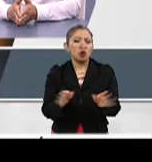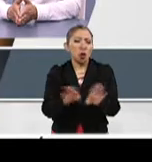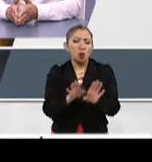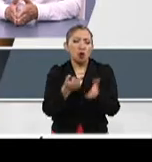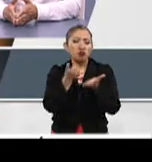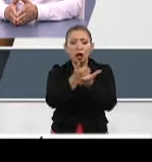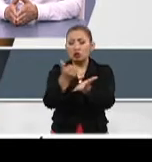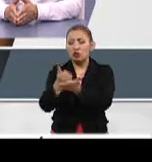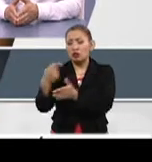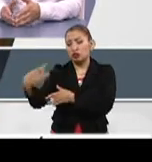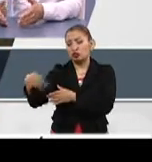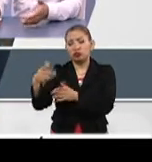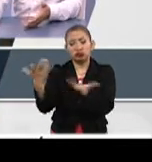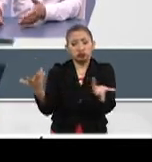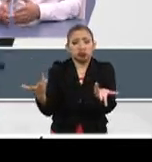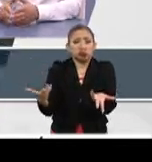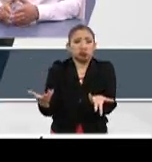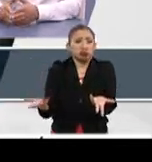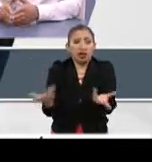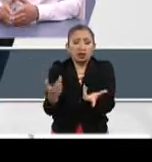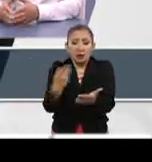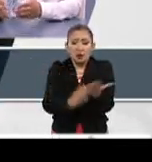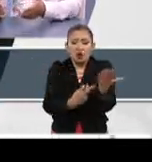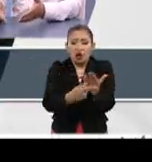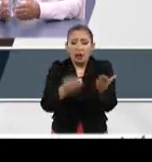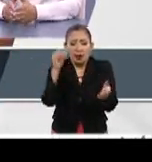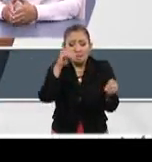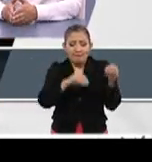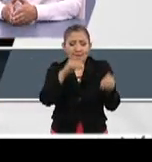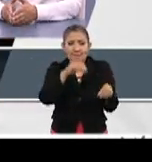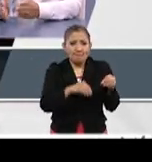como favorecerlos en algún momento, es decir, generar programación